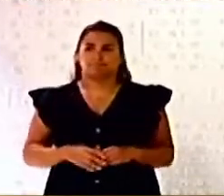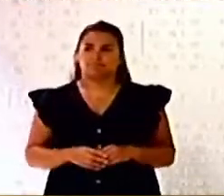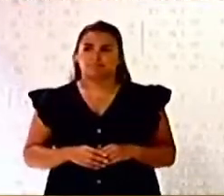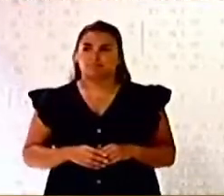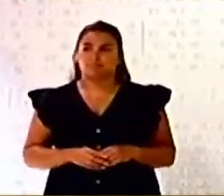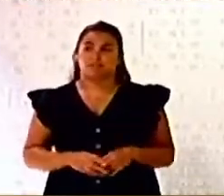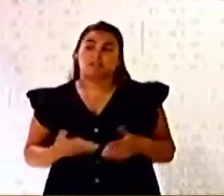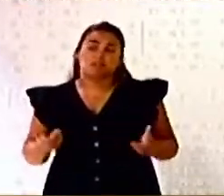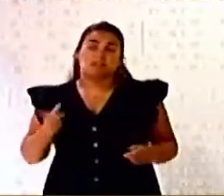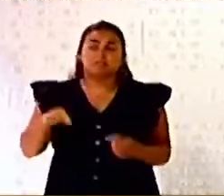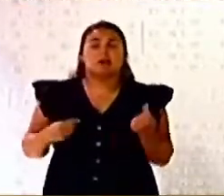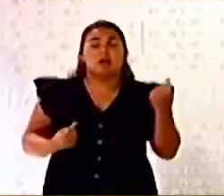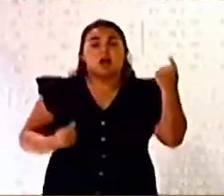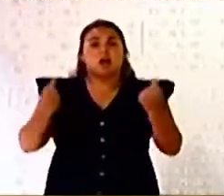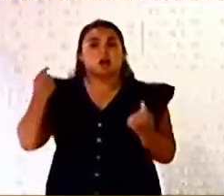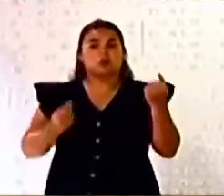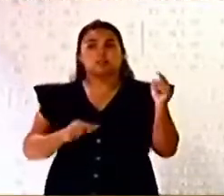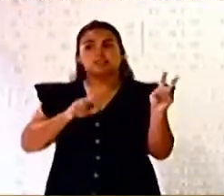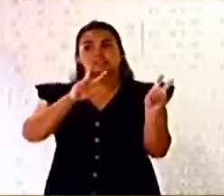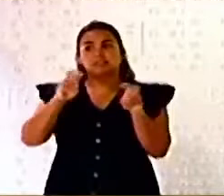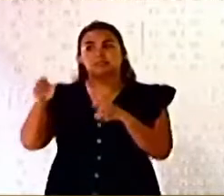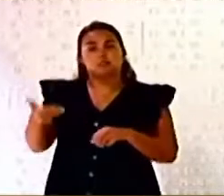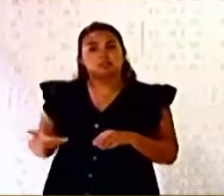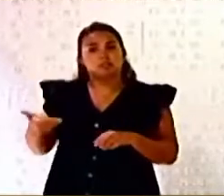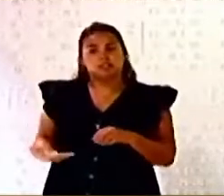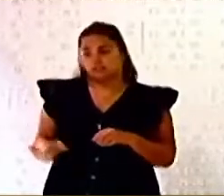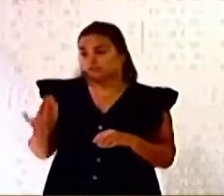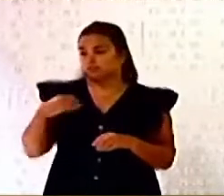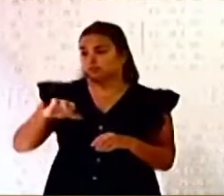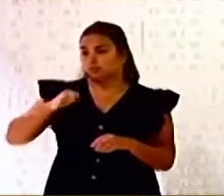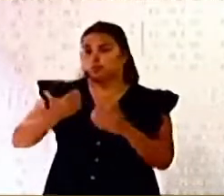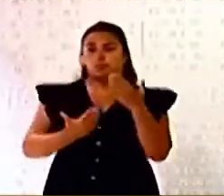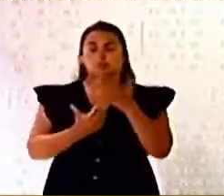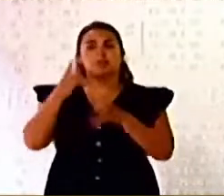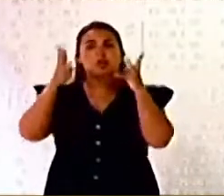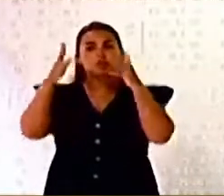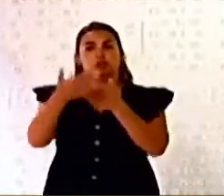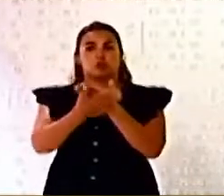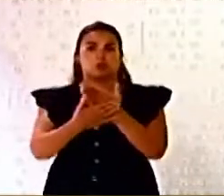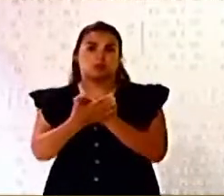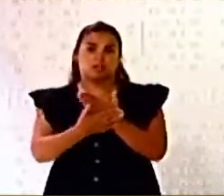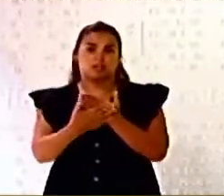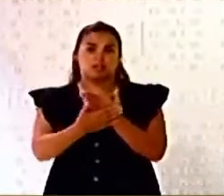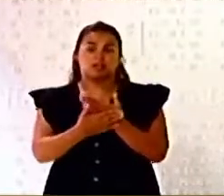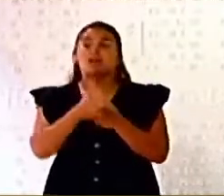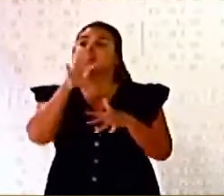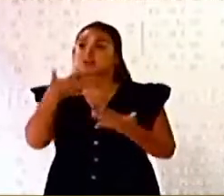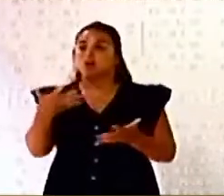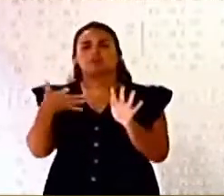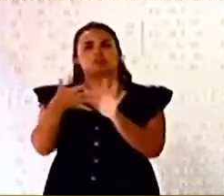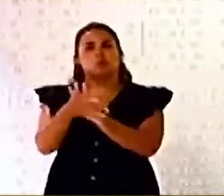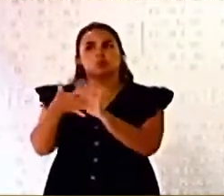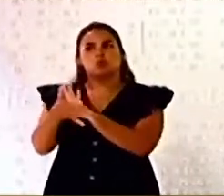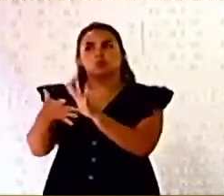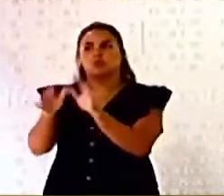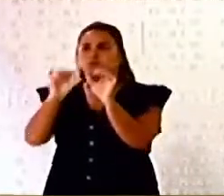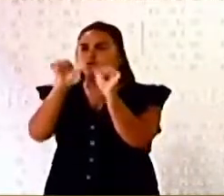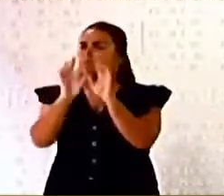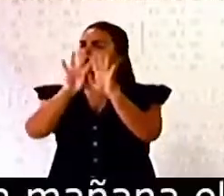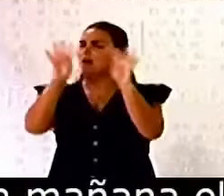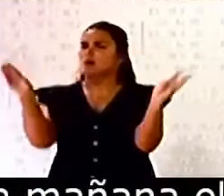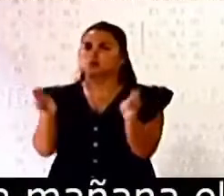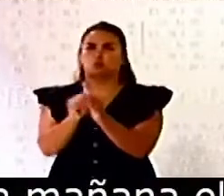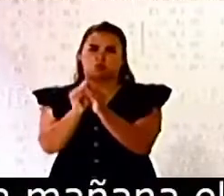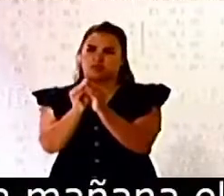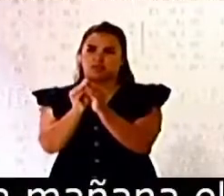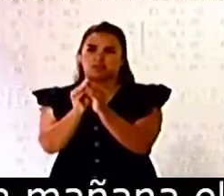eso versan algunas de las cuestiones más importantes que aprobó en esta mañana el Consejo de Gobierno y que paso a relatarles de manera resumida